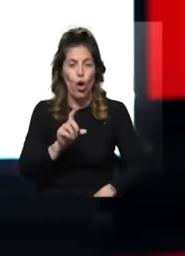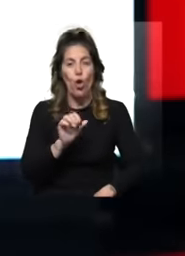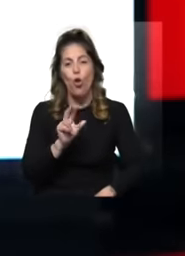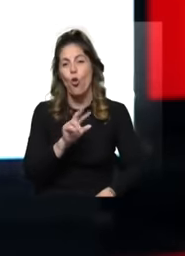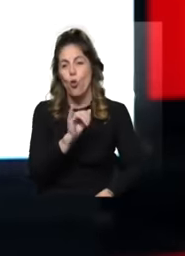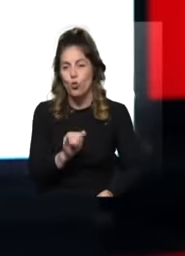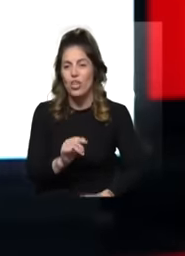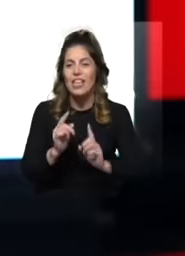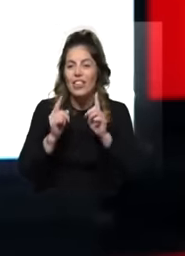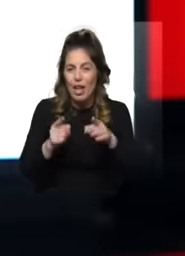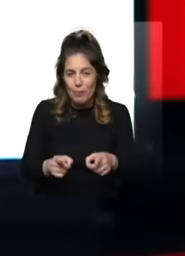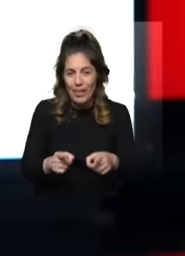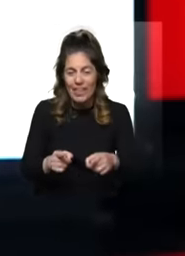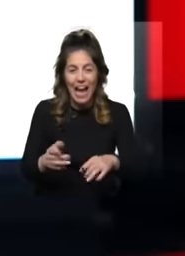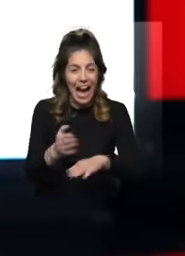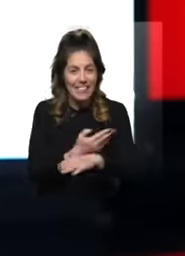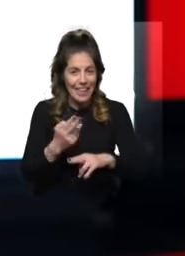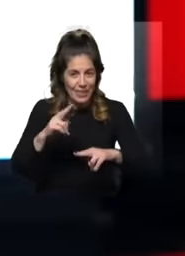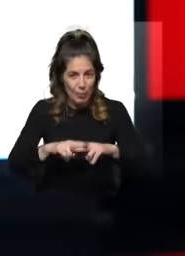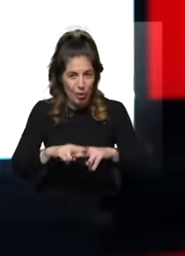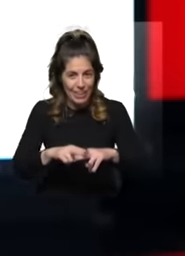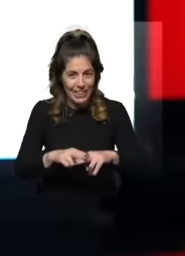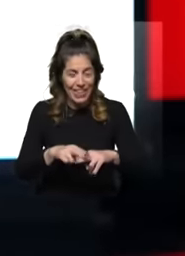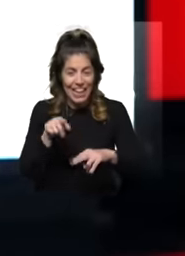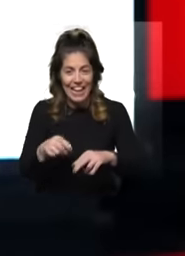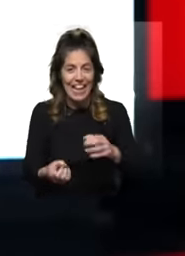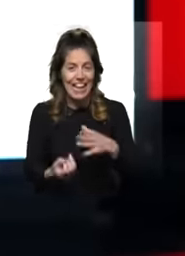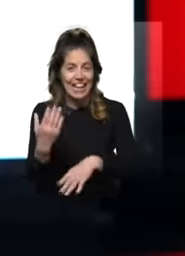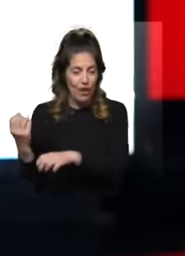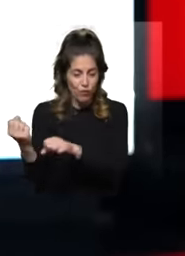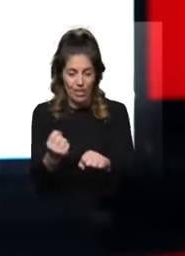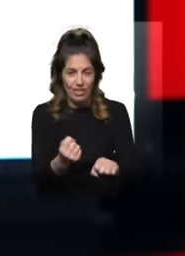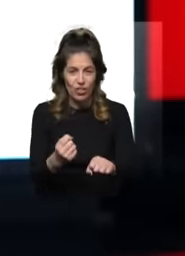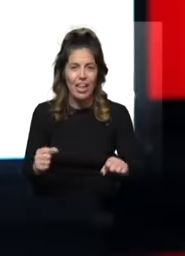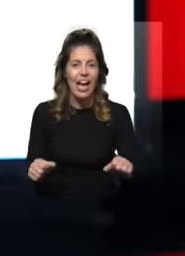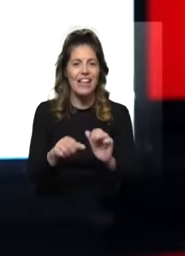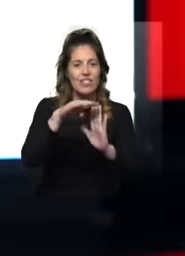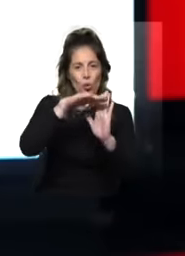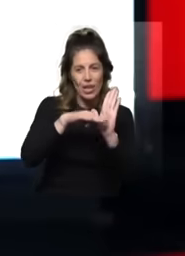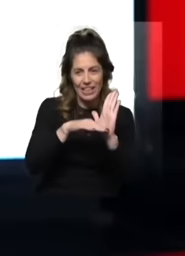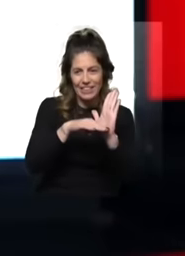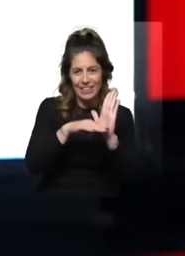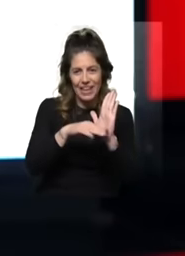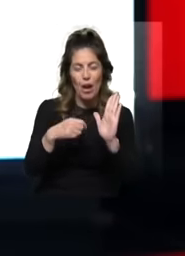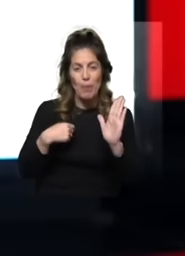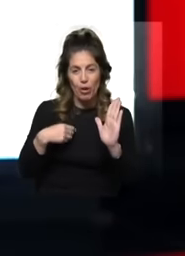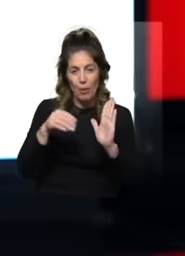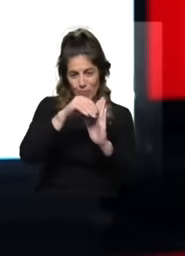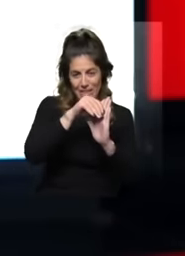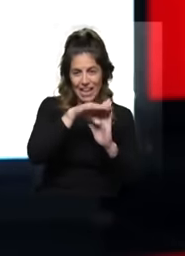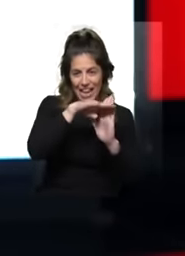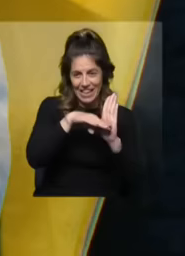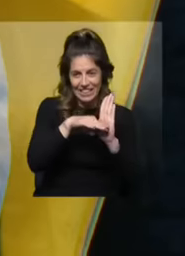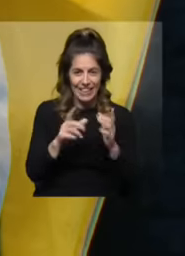encima antes de fallecer Mario crea la fundación, hace una lista me pone en la lista del consejo, que